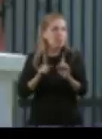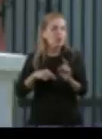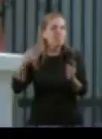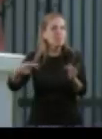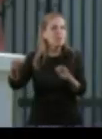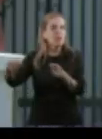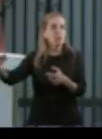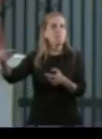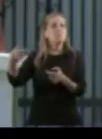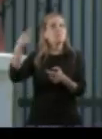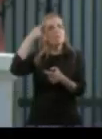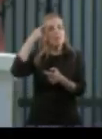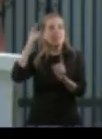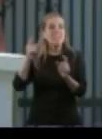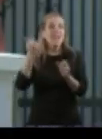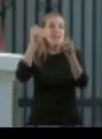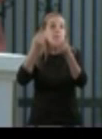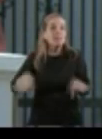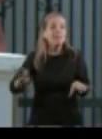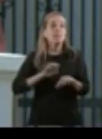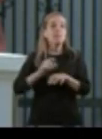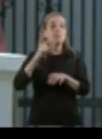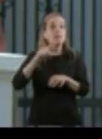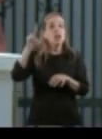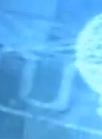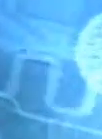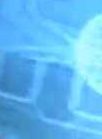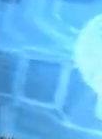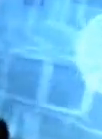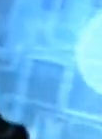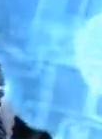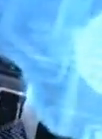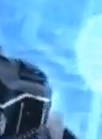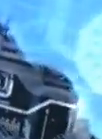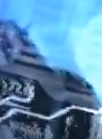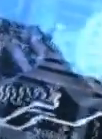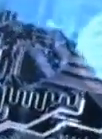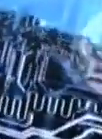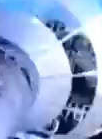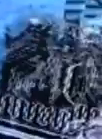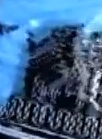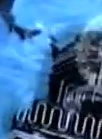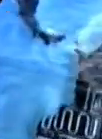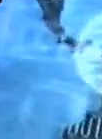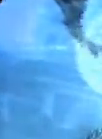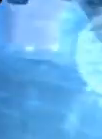se lo propusieron desde 1816 hasta nuestros días.